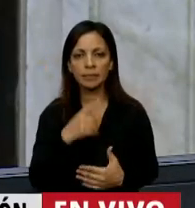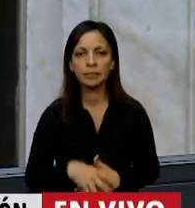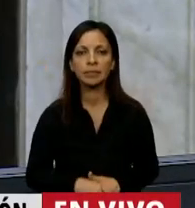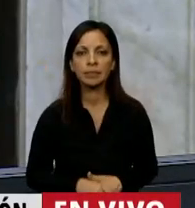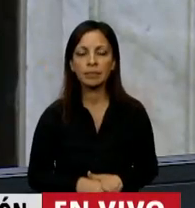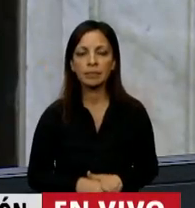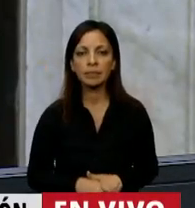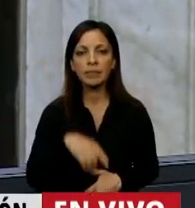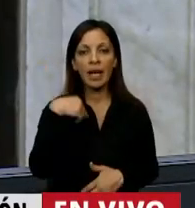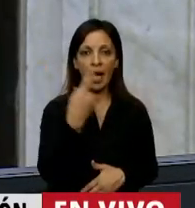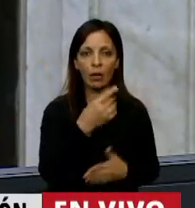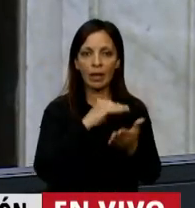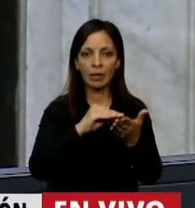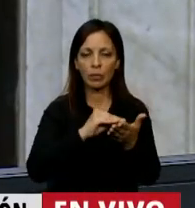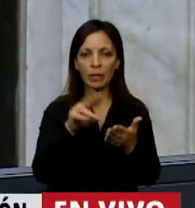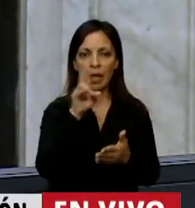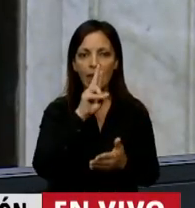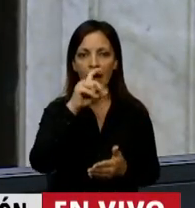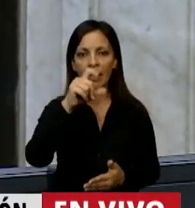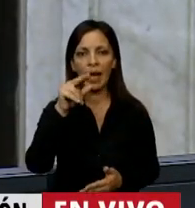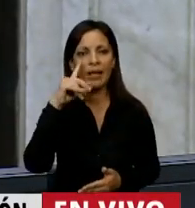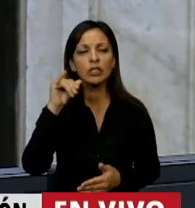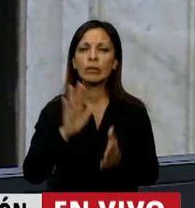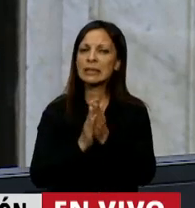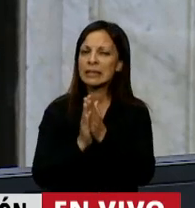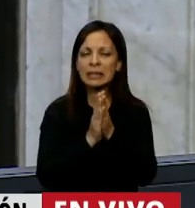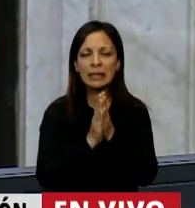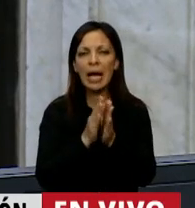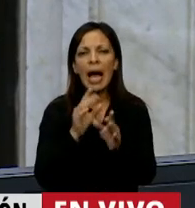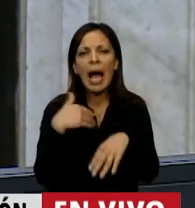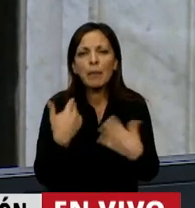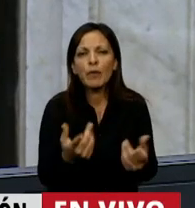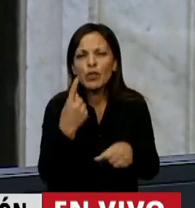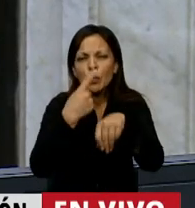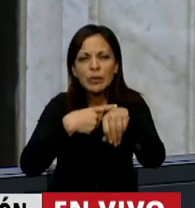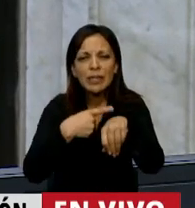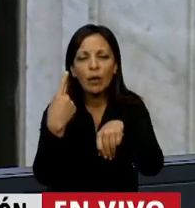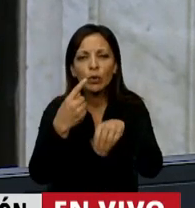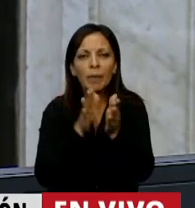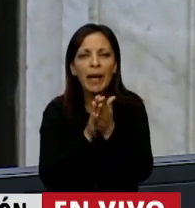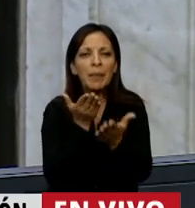en el uso de la palabra la diputada Ana Carla Carrizo. Quiero aprovechar un segundo para pedirle,